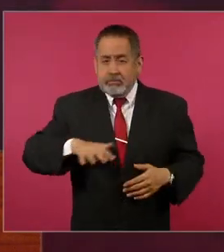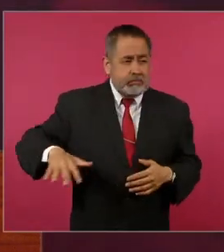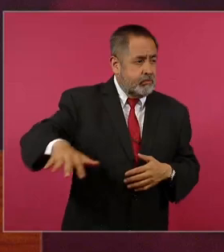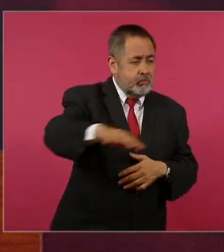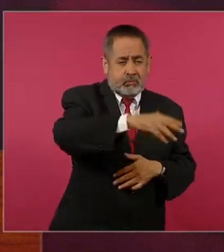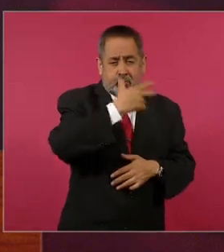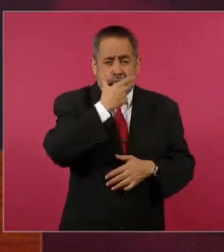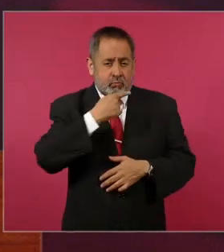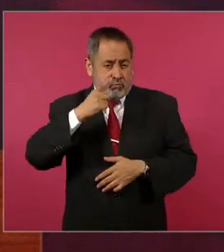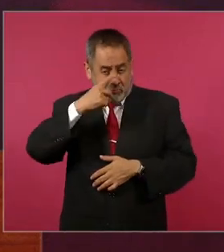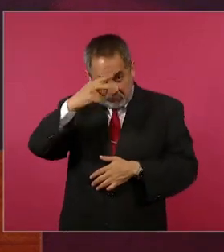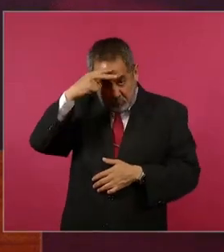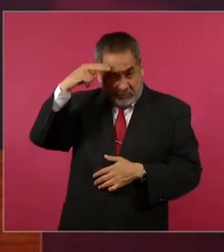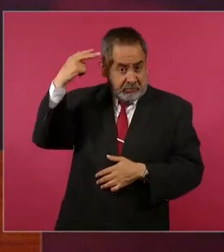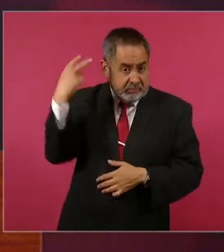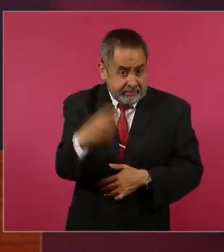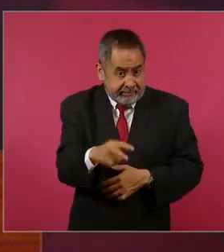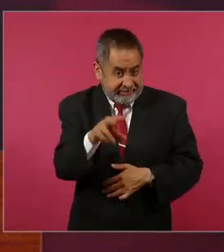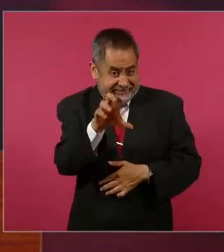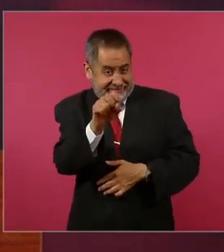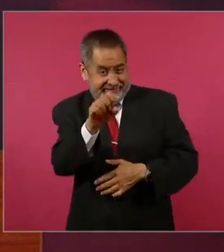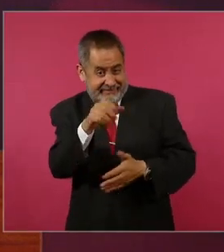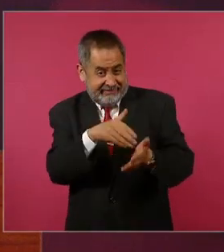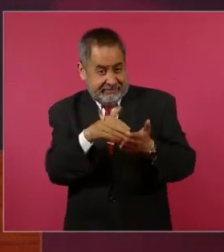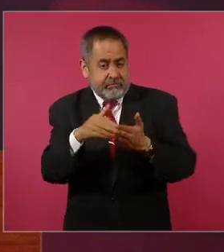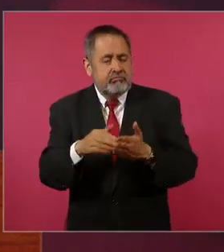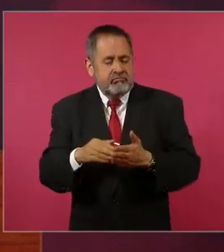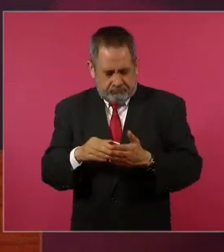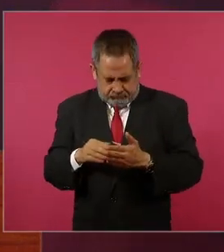mexicanas salimos a emitir